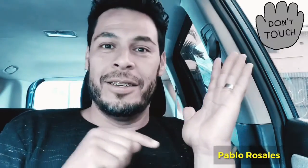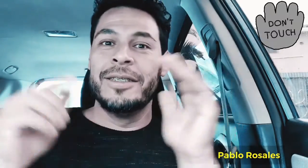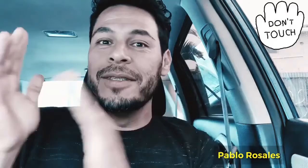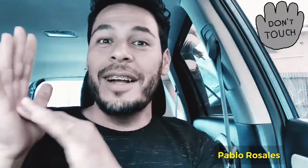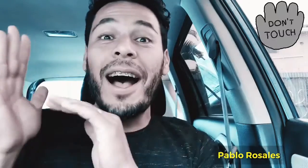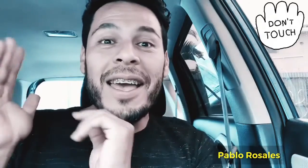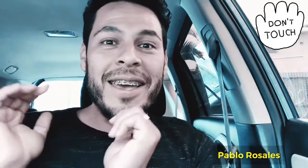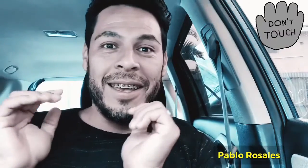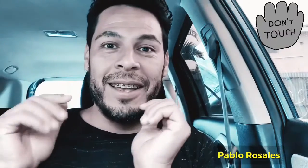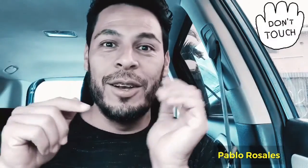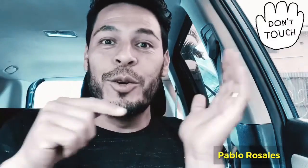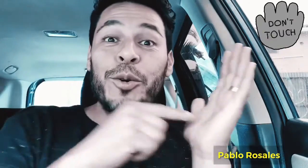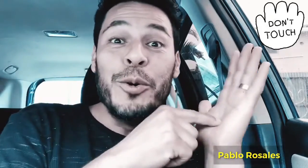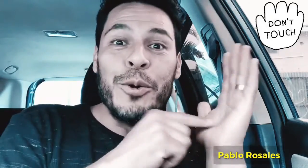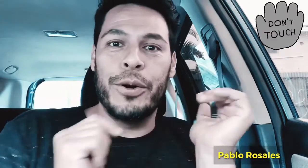ja! ¡Ay!